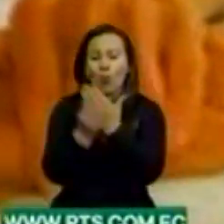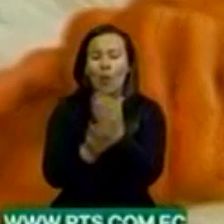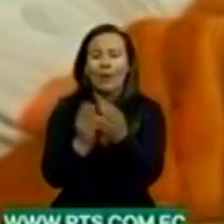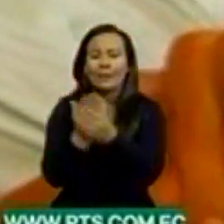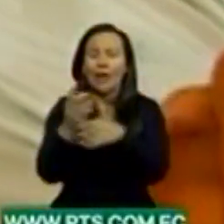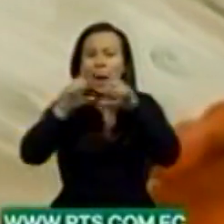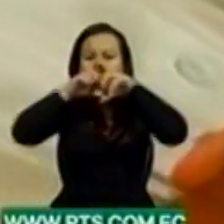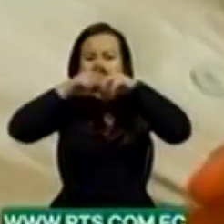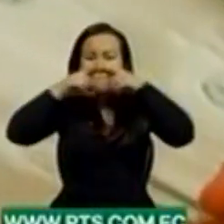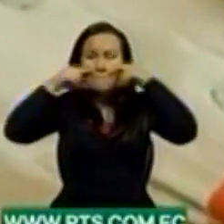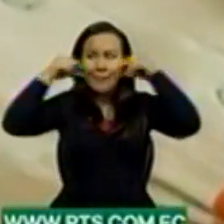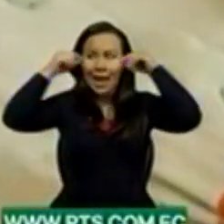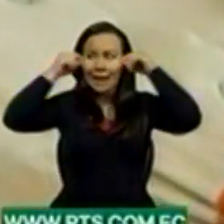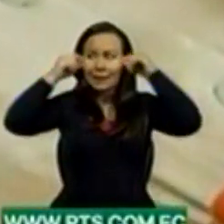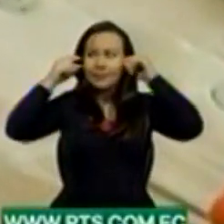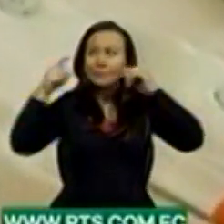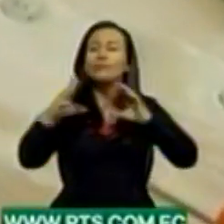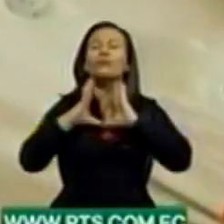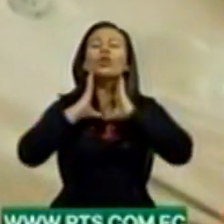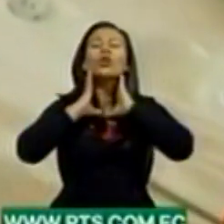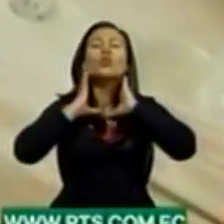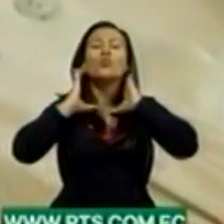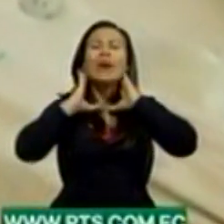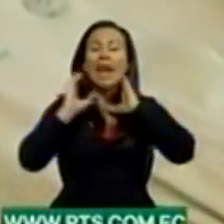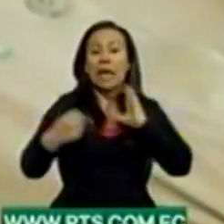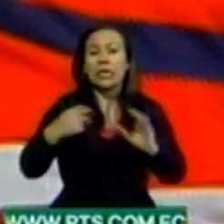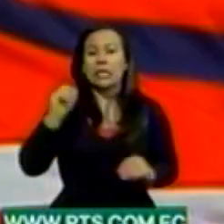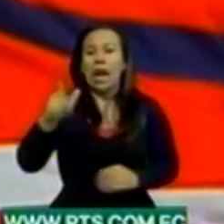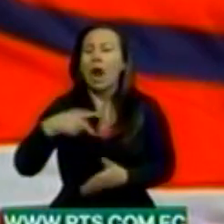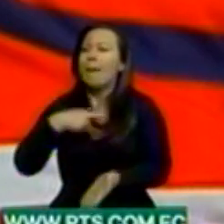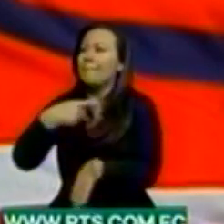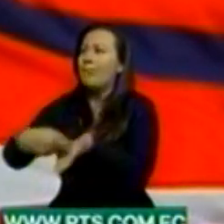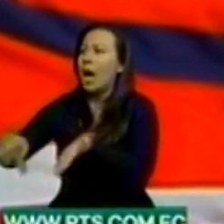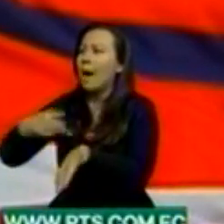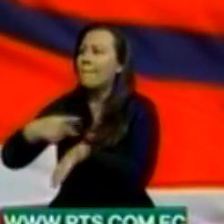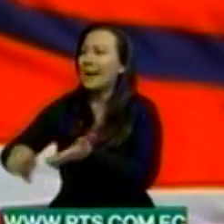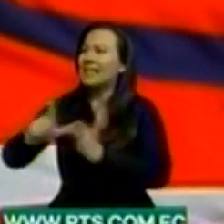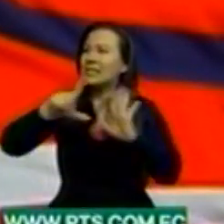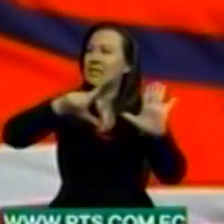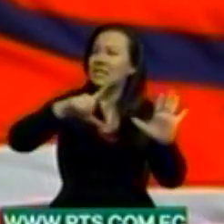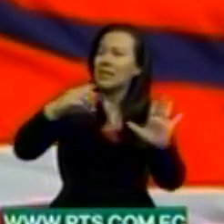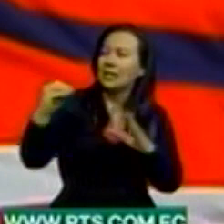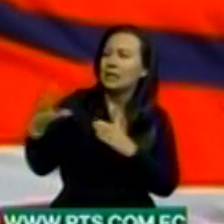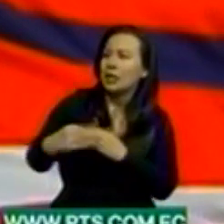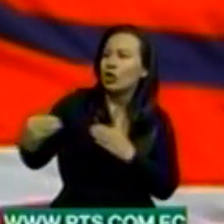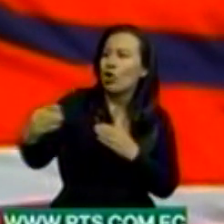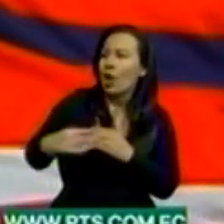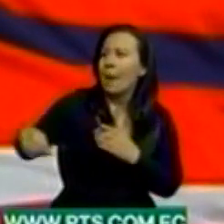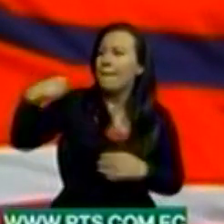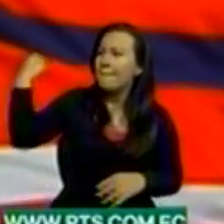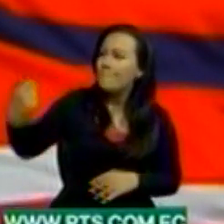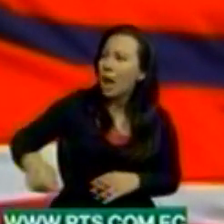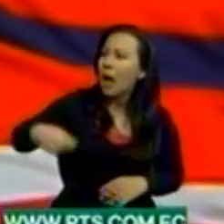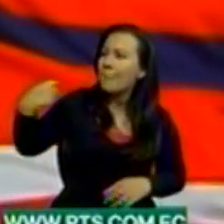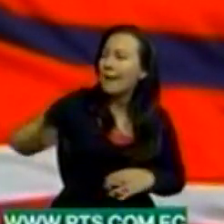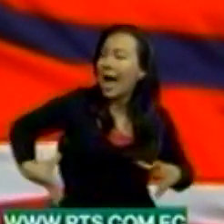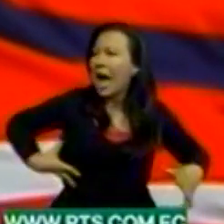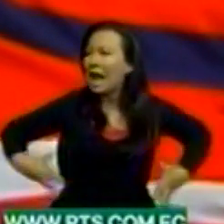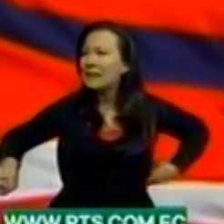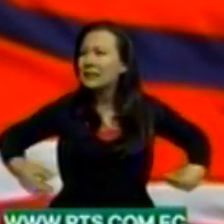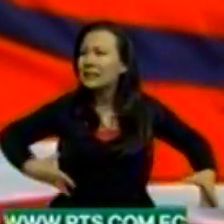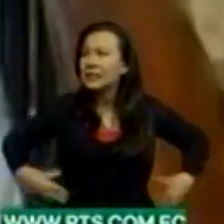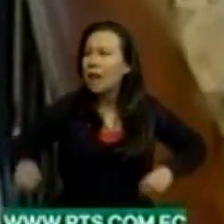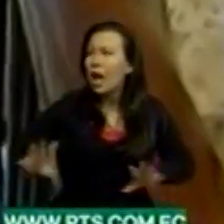mascarilla, estos cuellos ortopédicos, gasto de unos 700, 800 mensuales en lo que le diga, más se gasta en